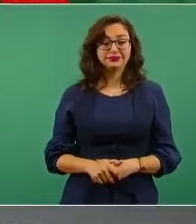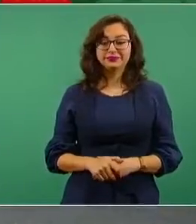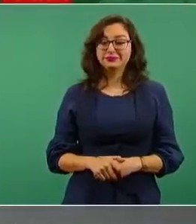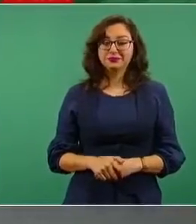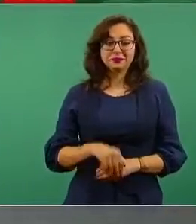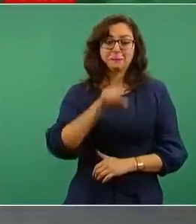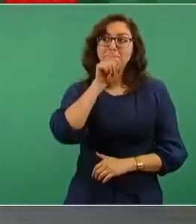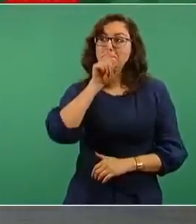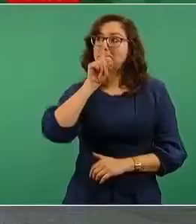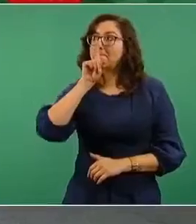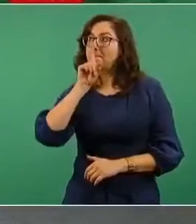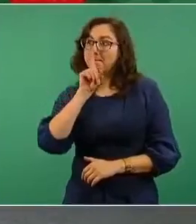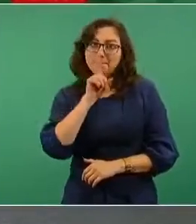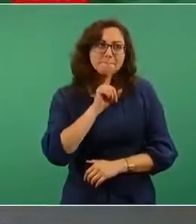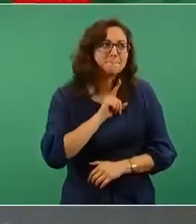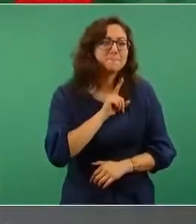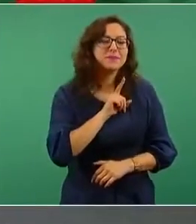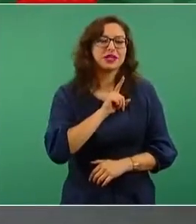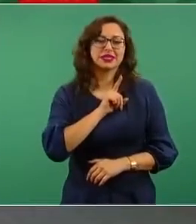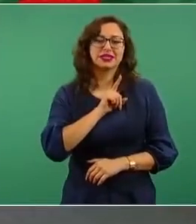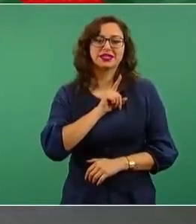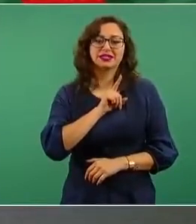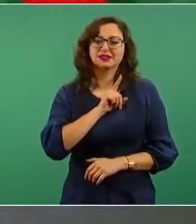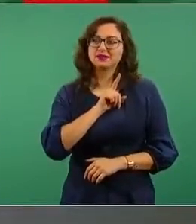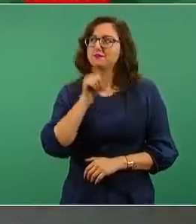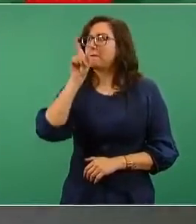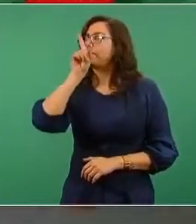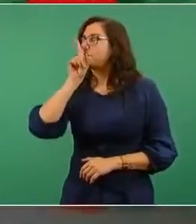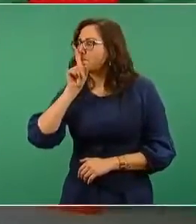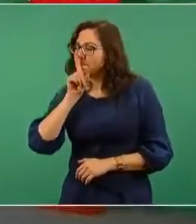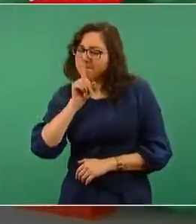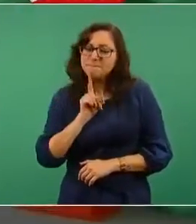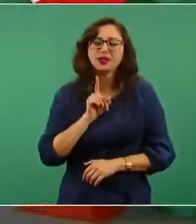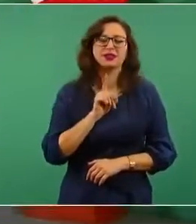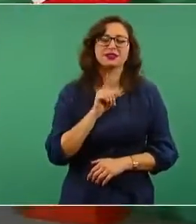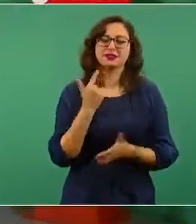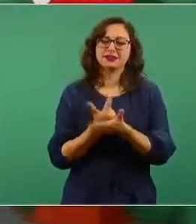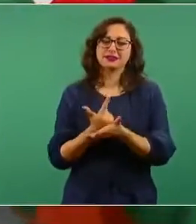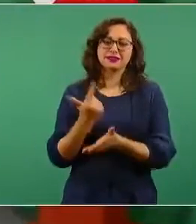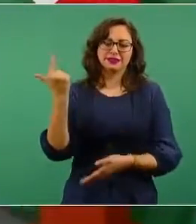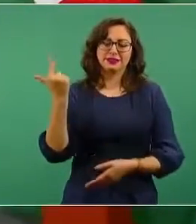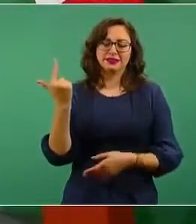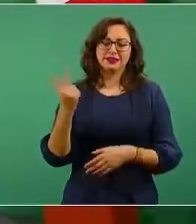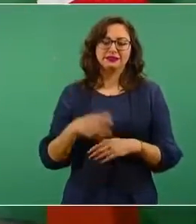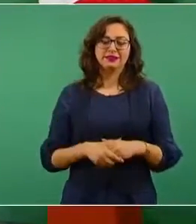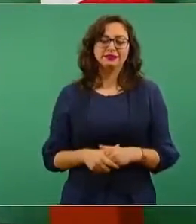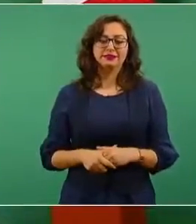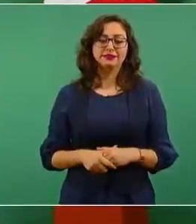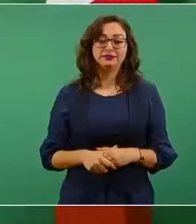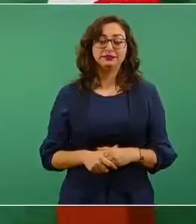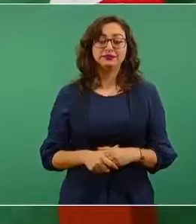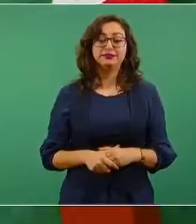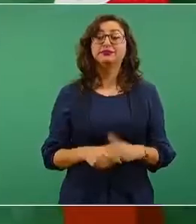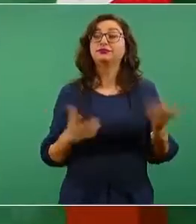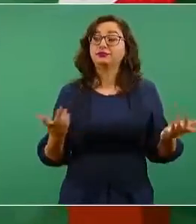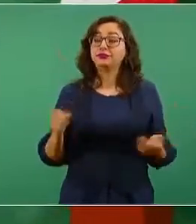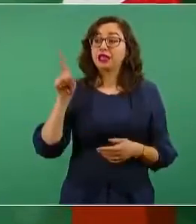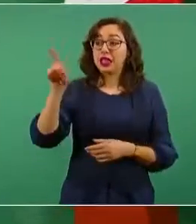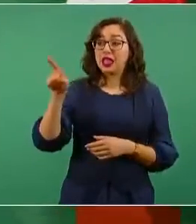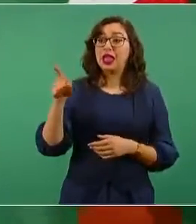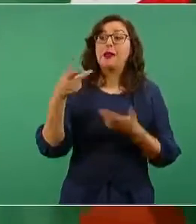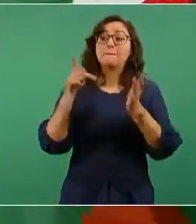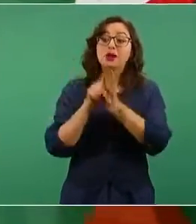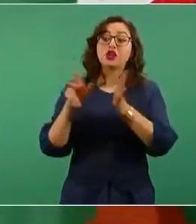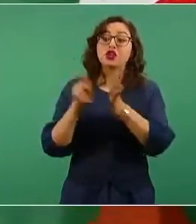no es cierto, es una calumnia. Pero nada más les recuerdo a los del País